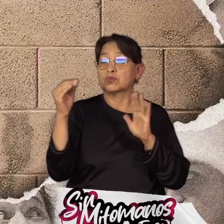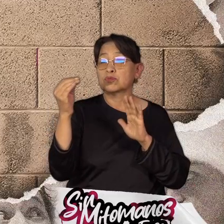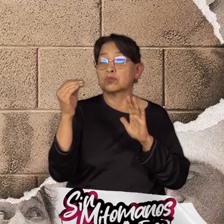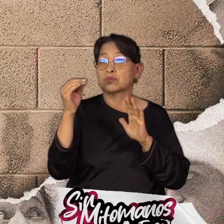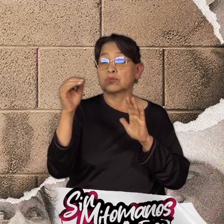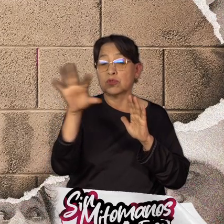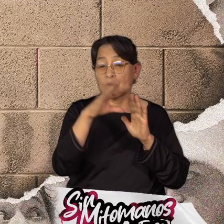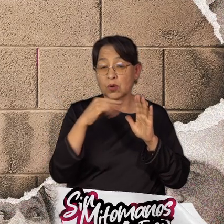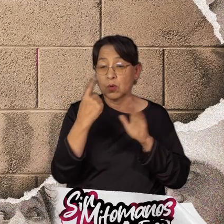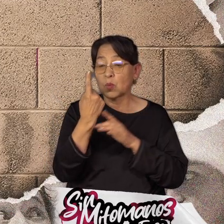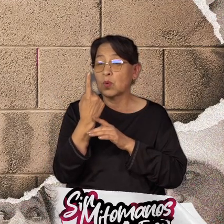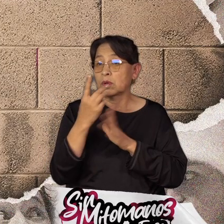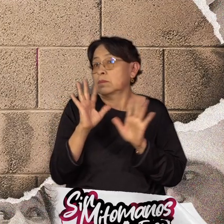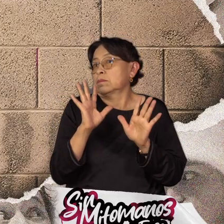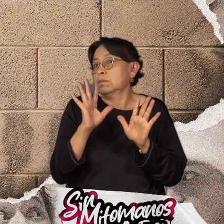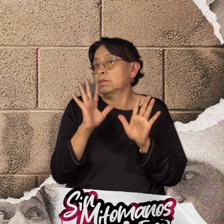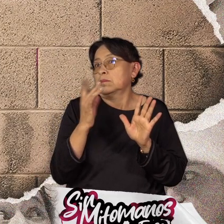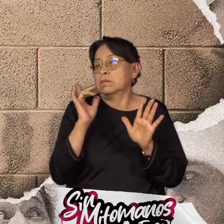uno.